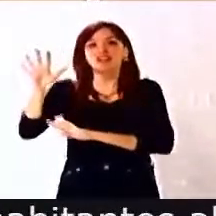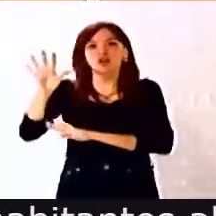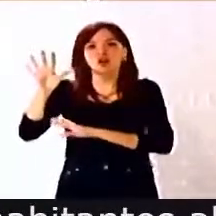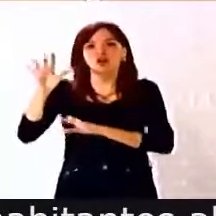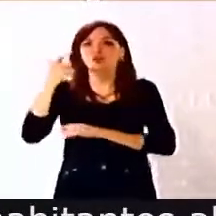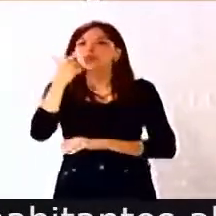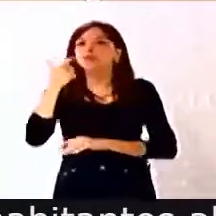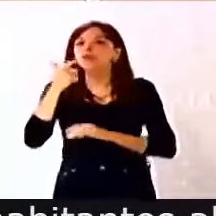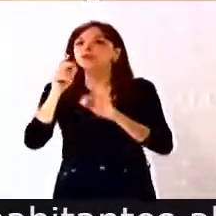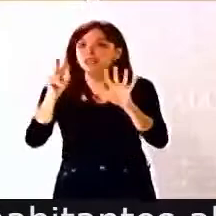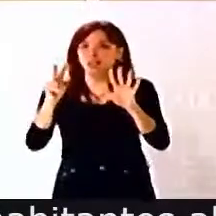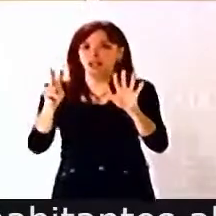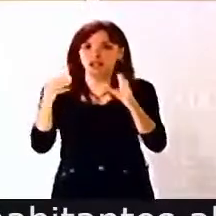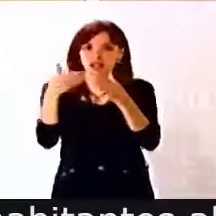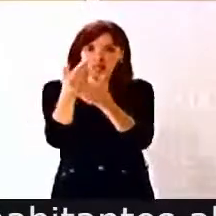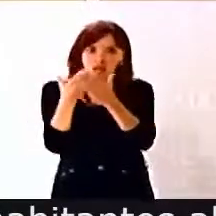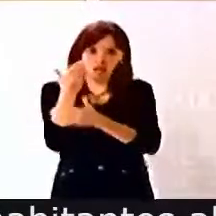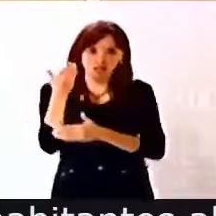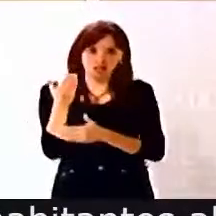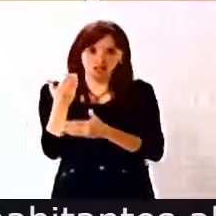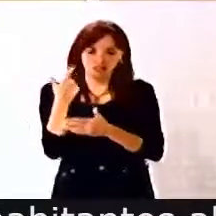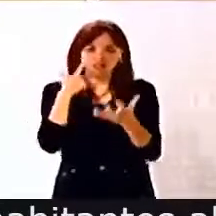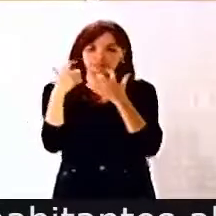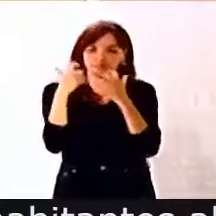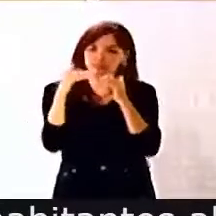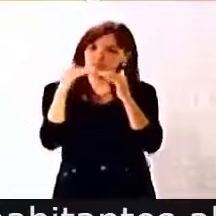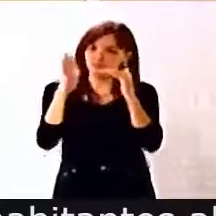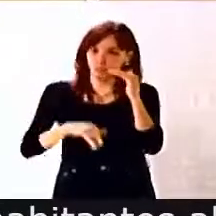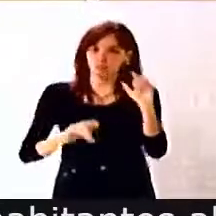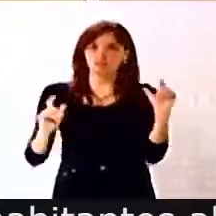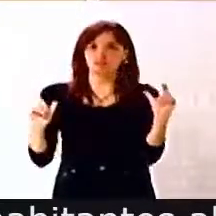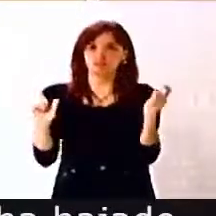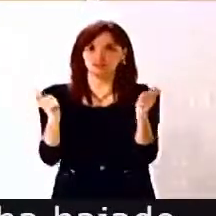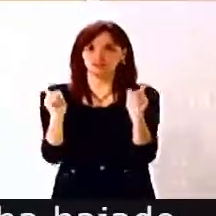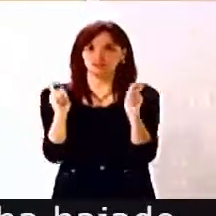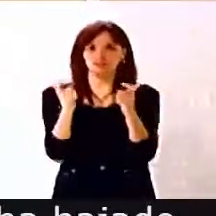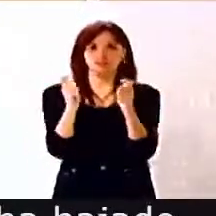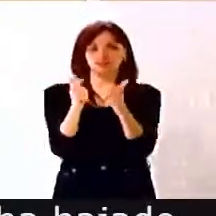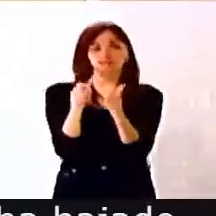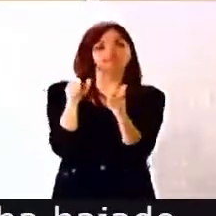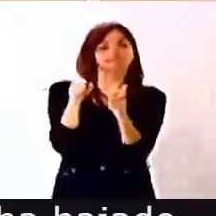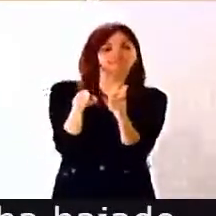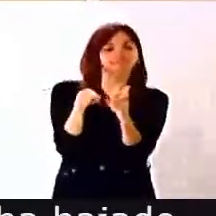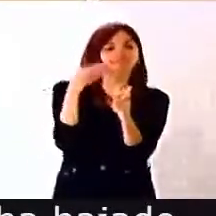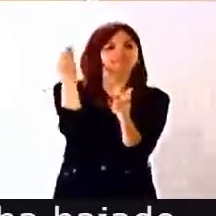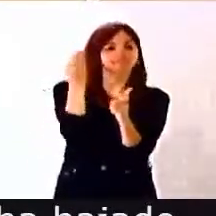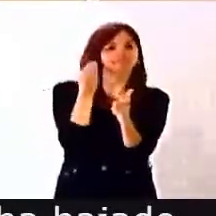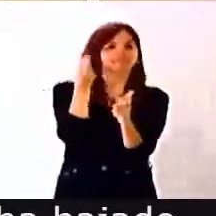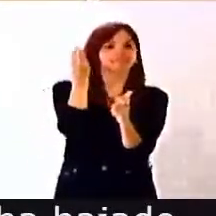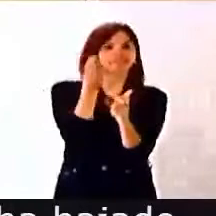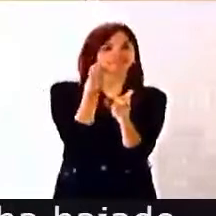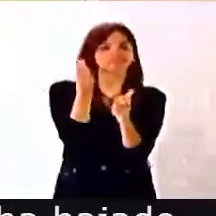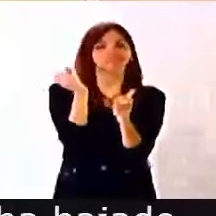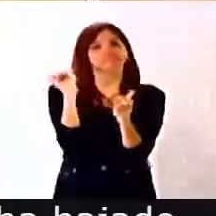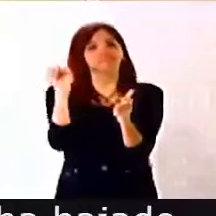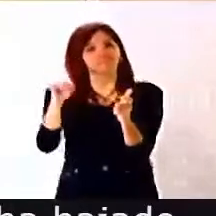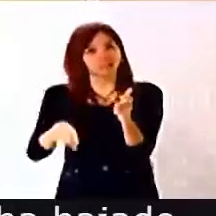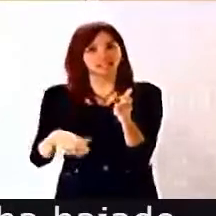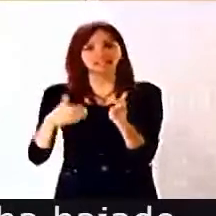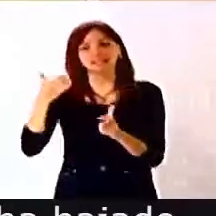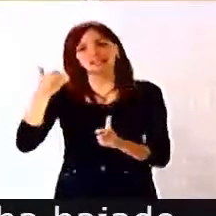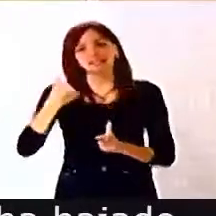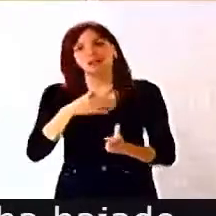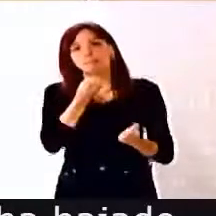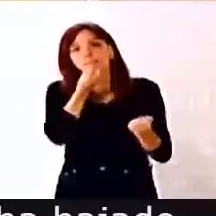decir, ha bajado mucho la incidencia y, por lo tanto, eso es lo que nos ha llevado a que le haga la